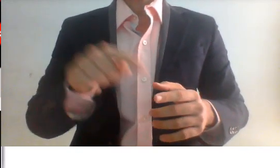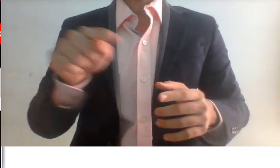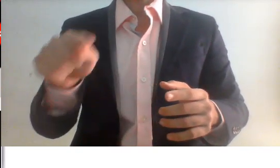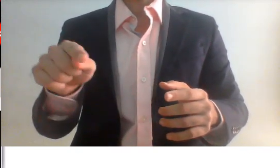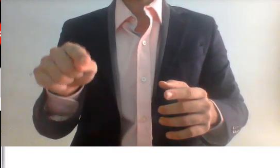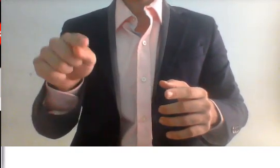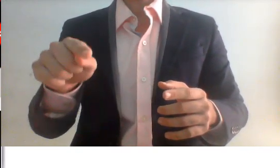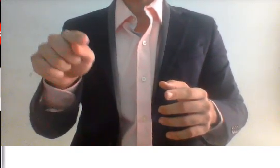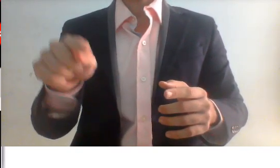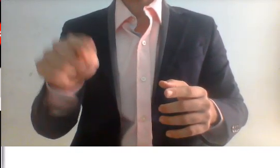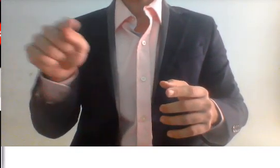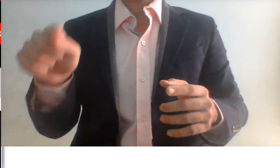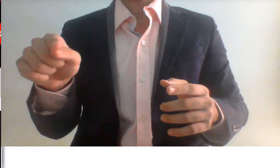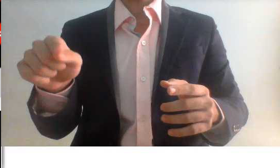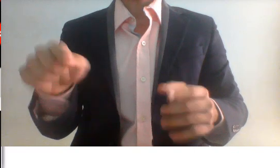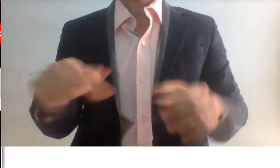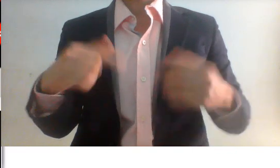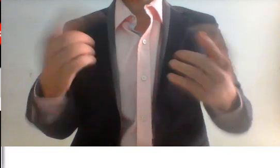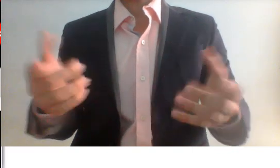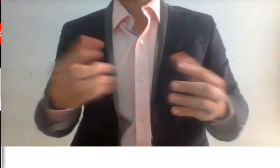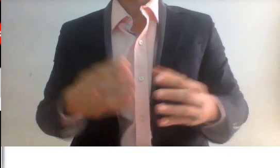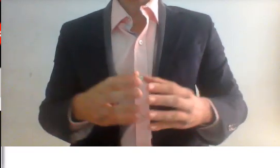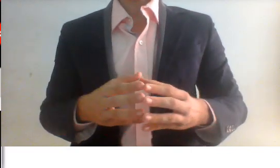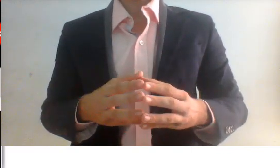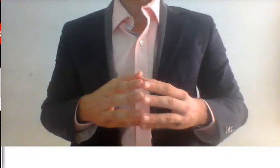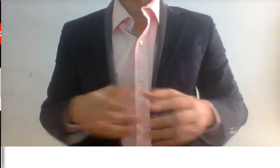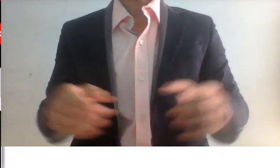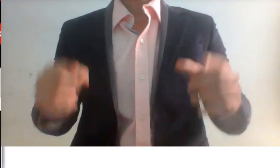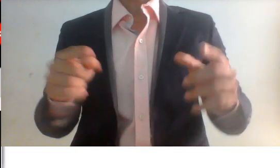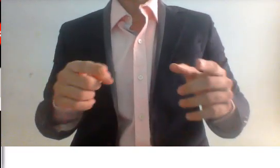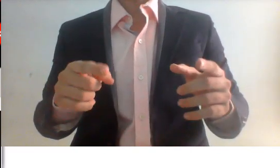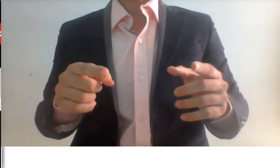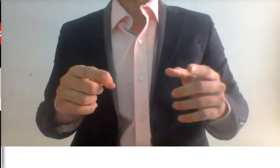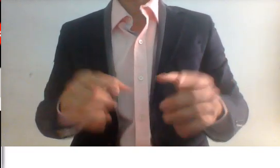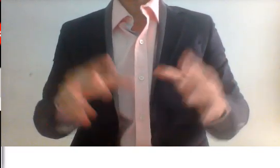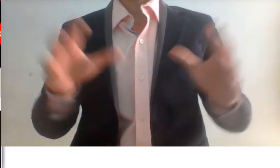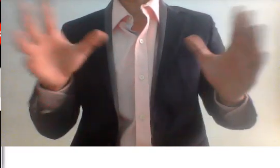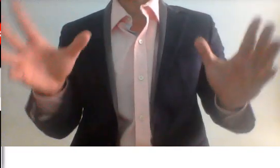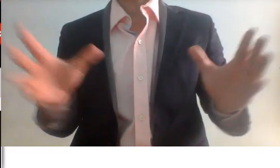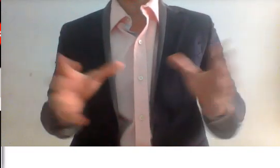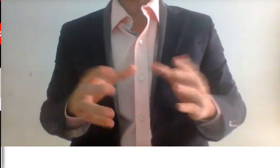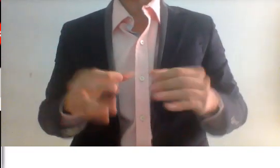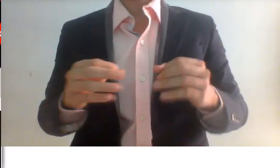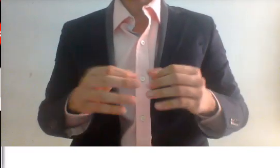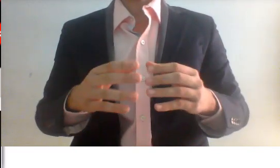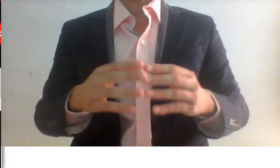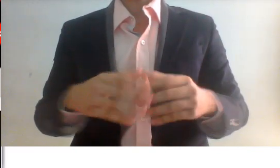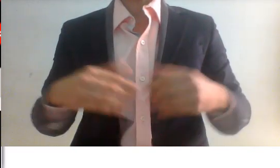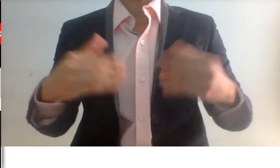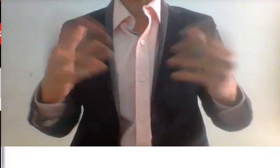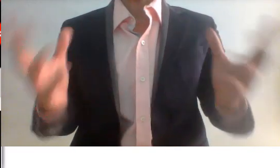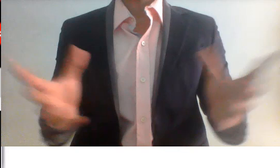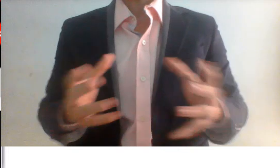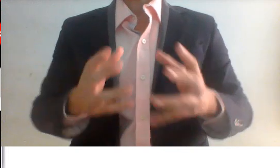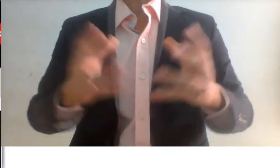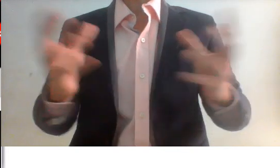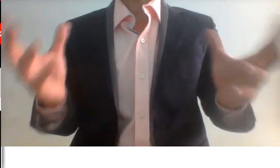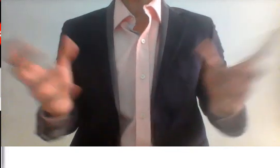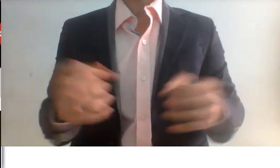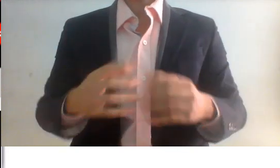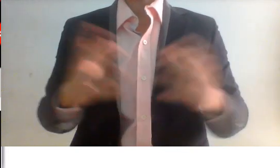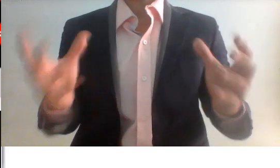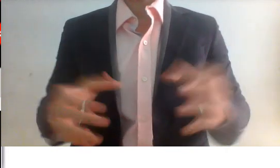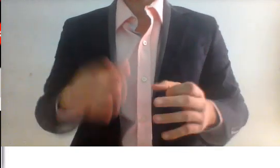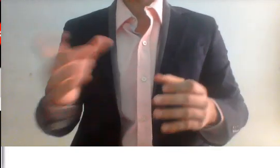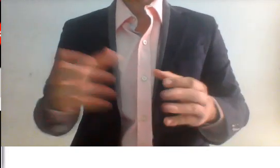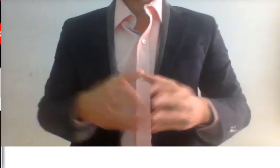se terminaron desviándose al sector privado. Y ¿saben qué es lo peor de todo? Que estos recursos dirás, ok, se fue para algo para innovar y crear cosas